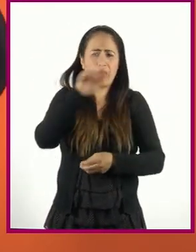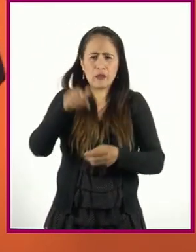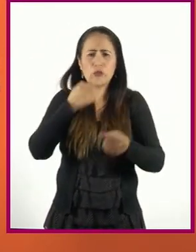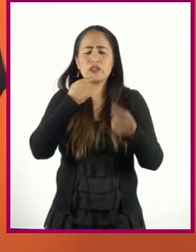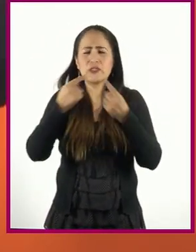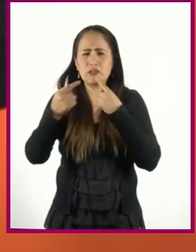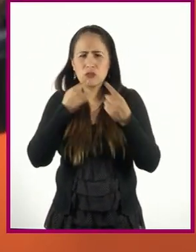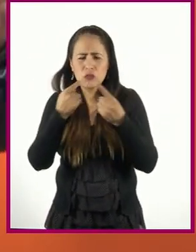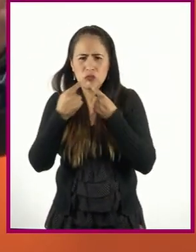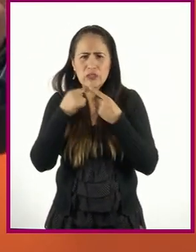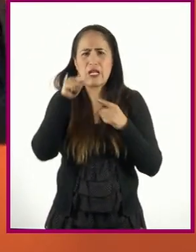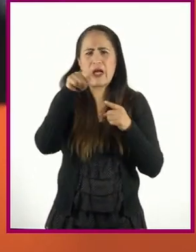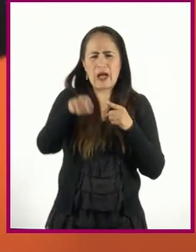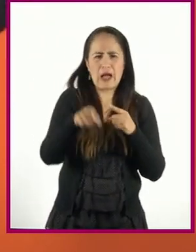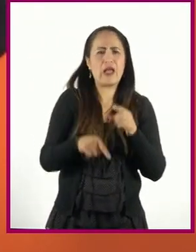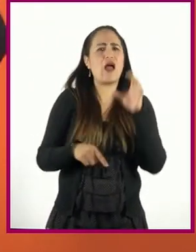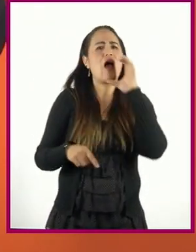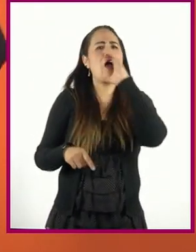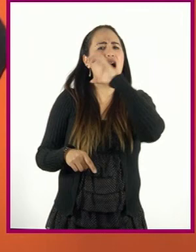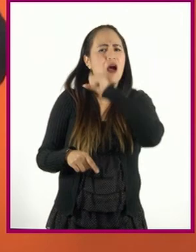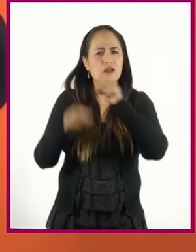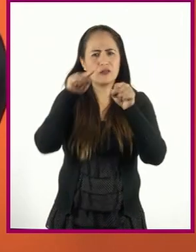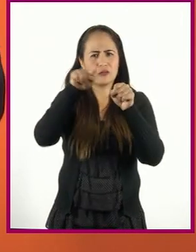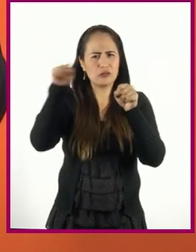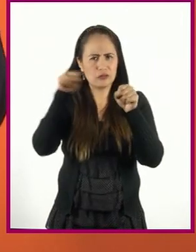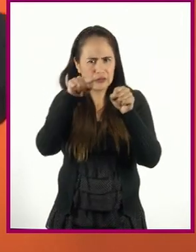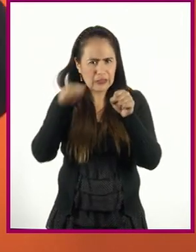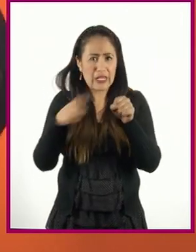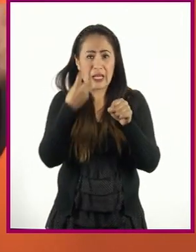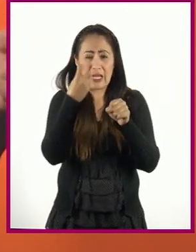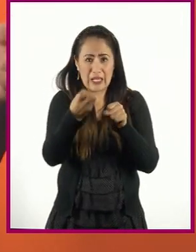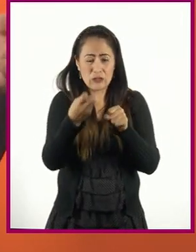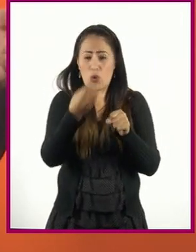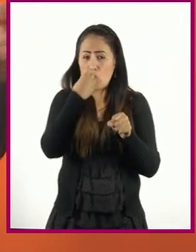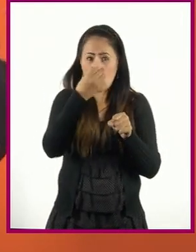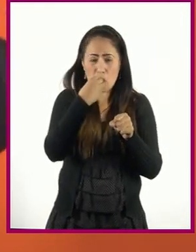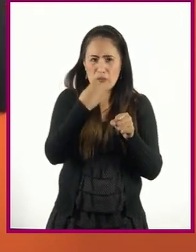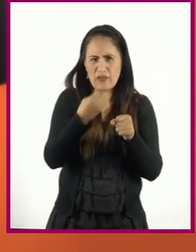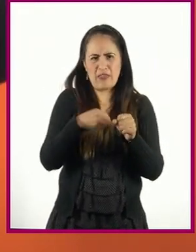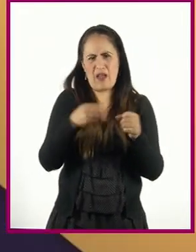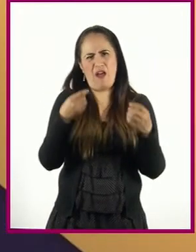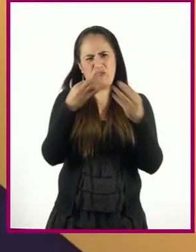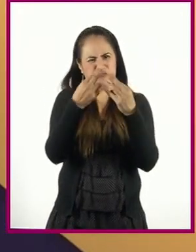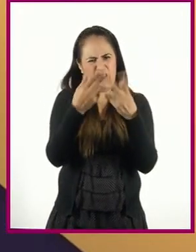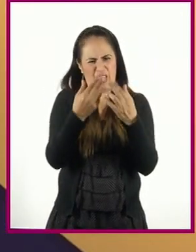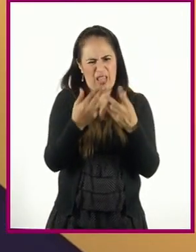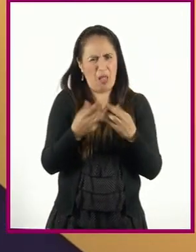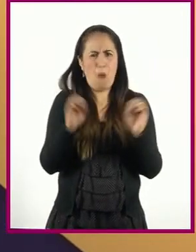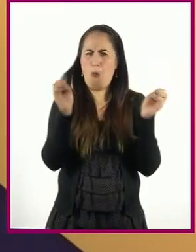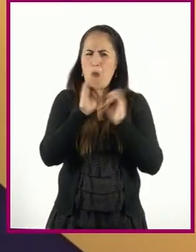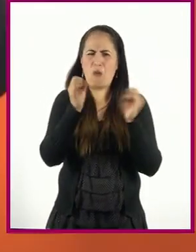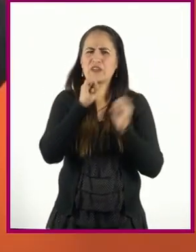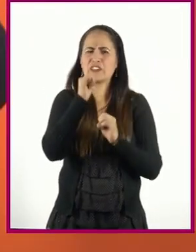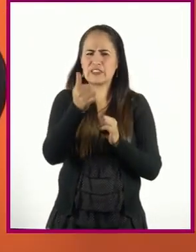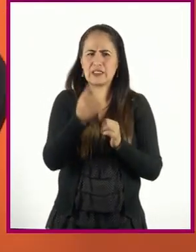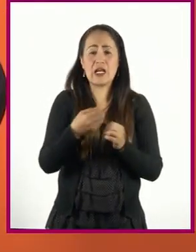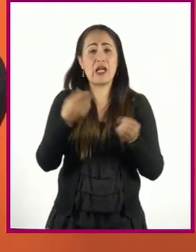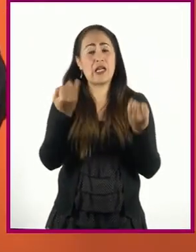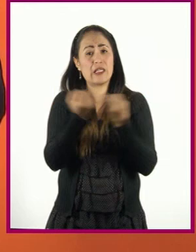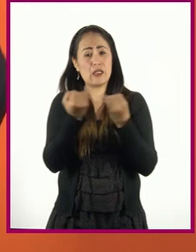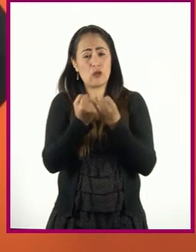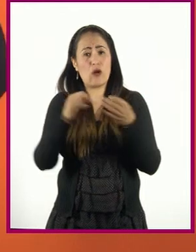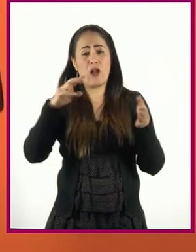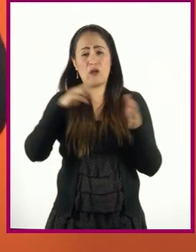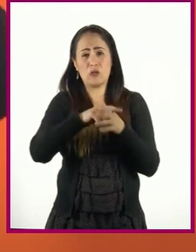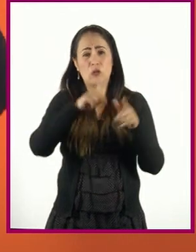por qué el uso del microondas no afecta la calidad de los alimentos y por qué su radiación no